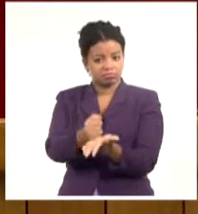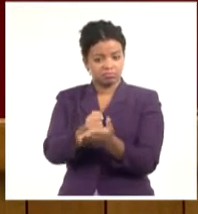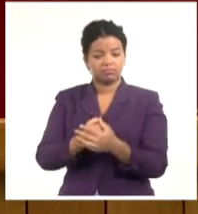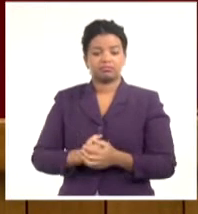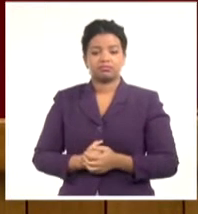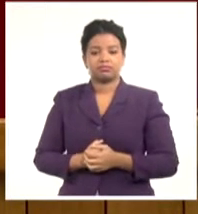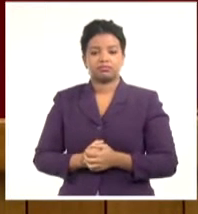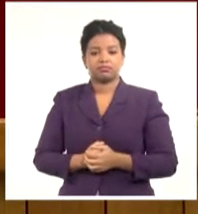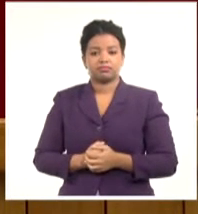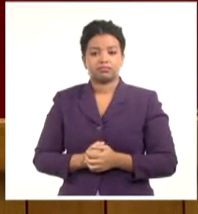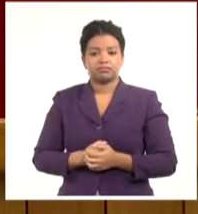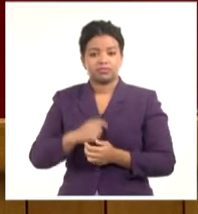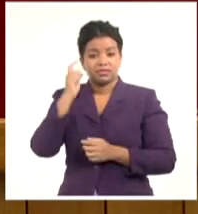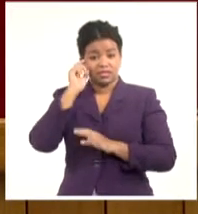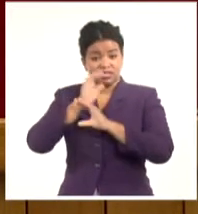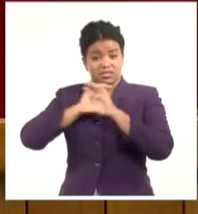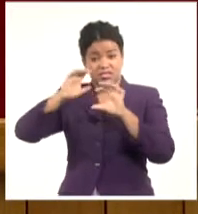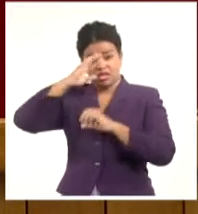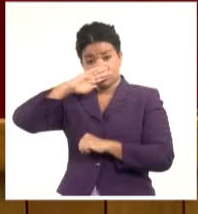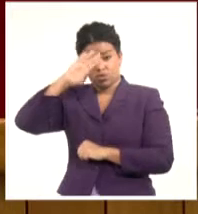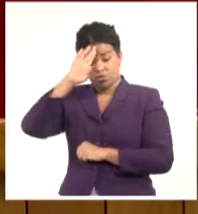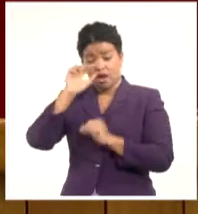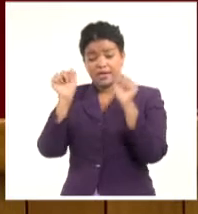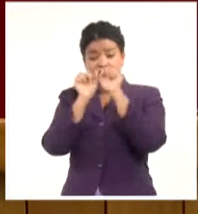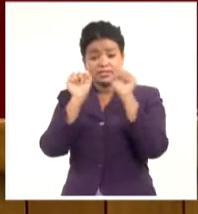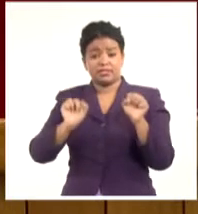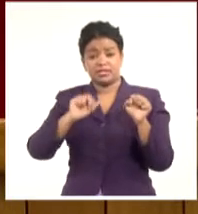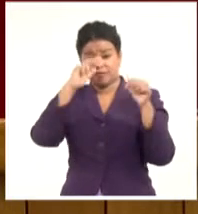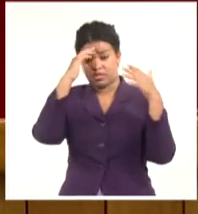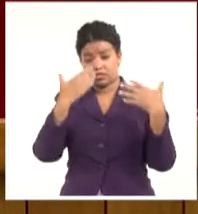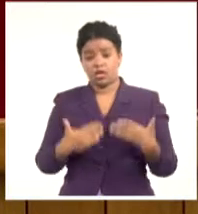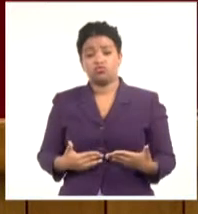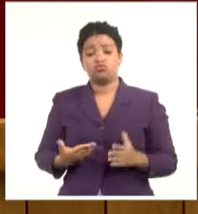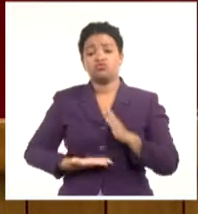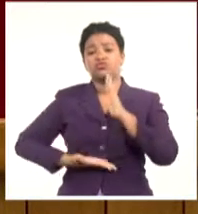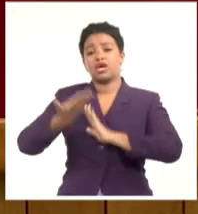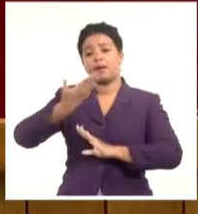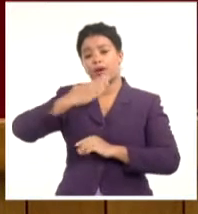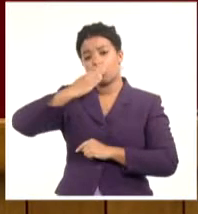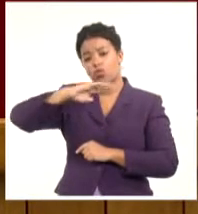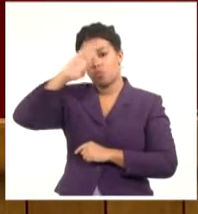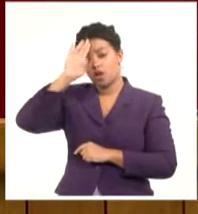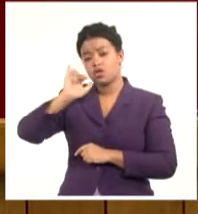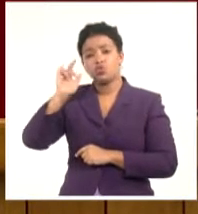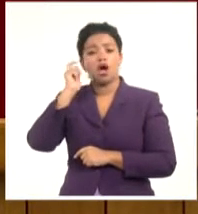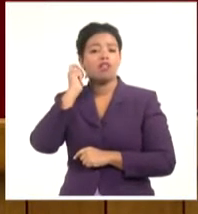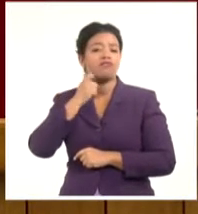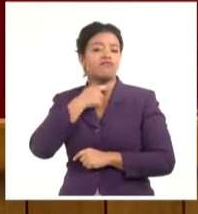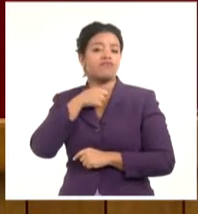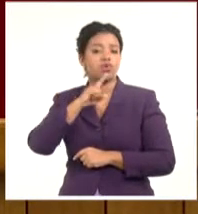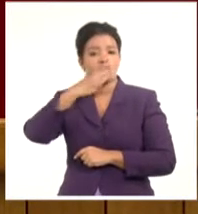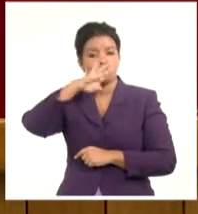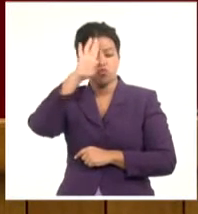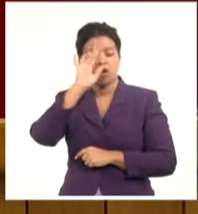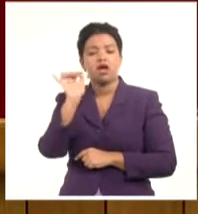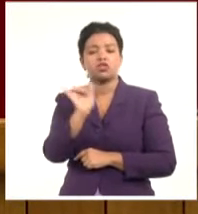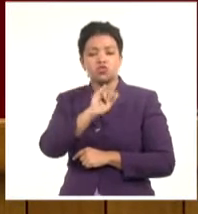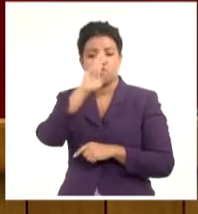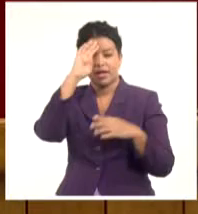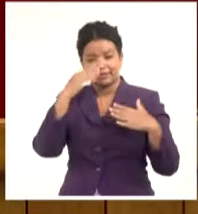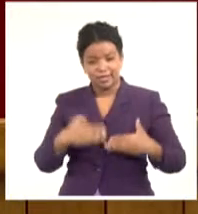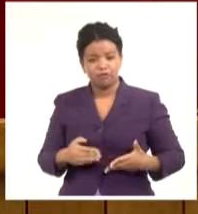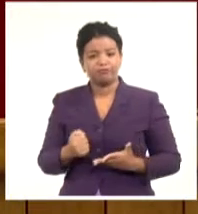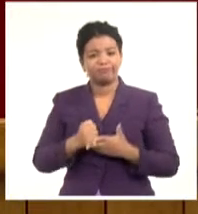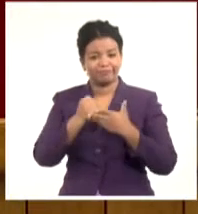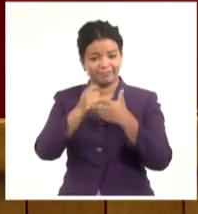decimos que la ciencia cubana y el sistema de salud salvaron al país, la FEU de Cuba está incluida en ese